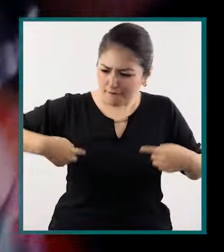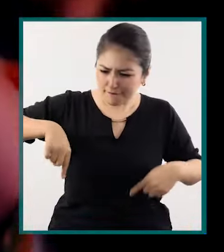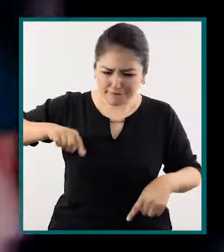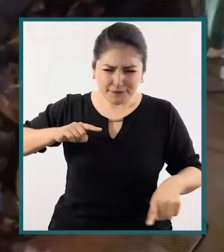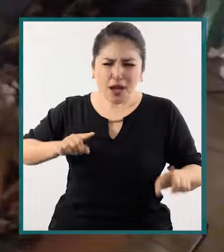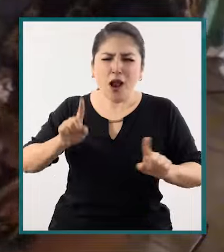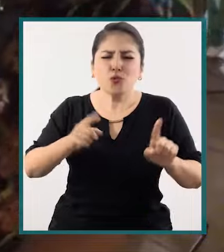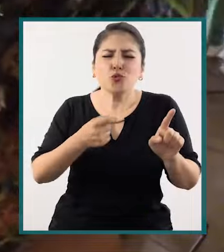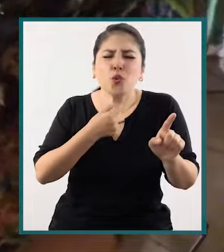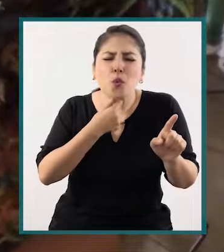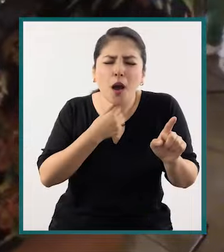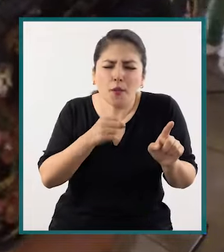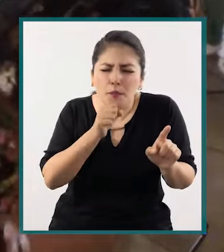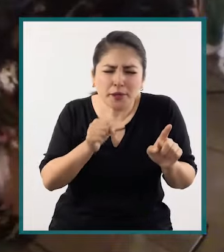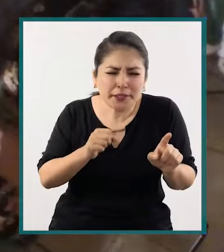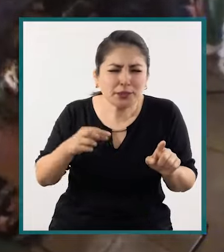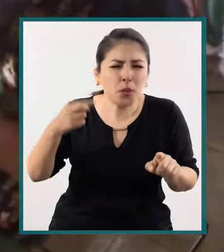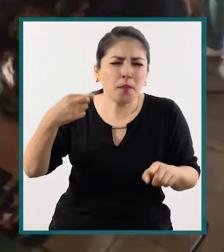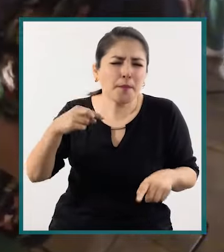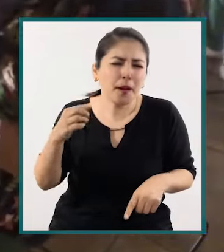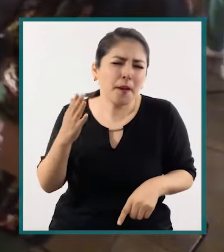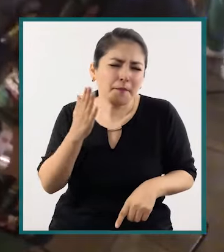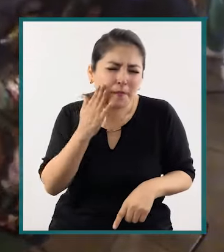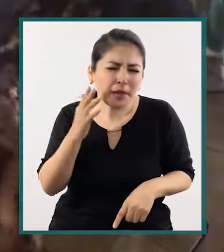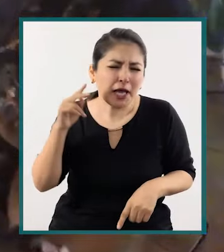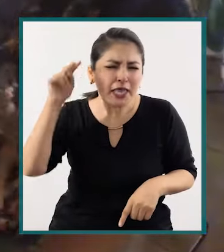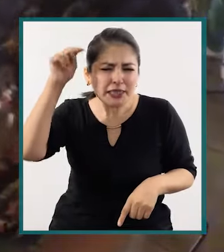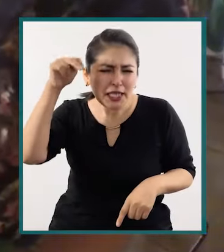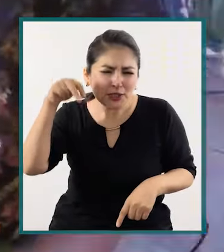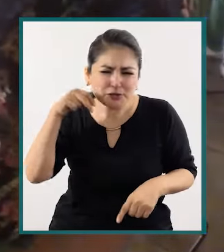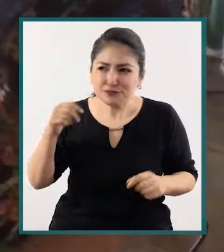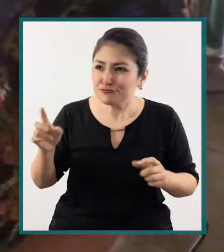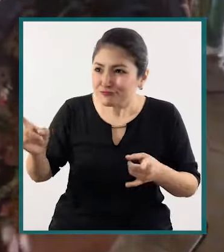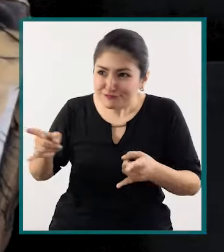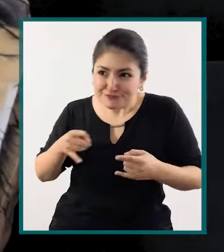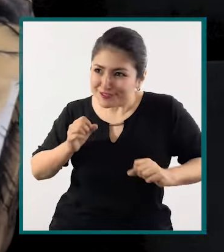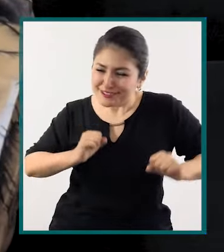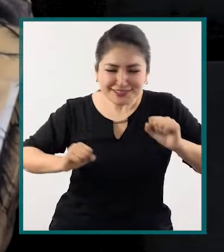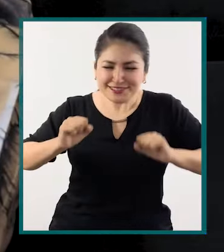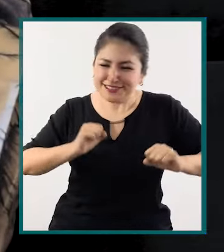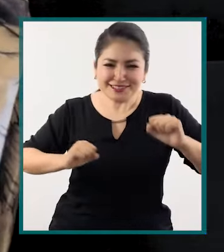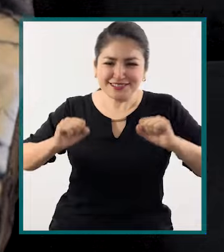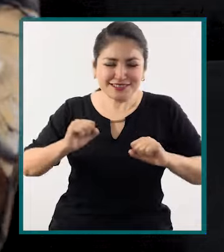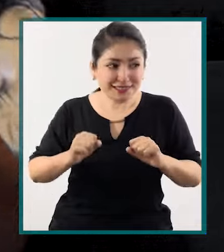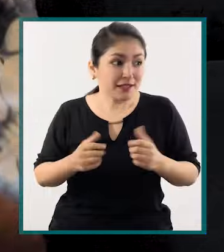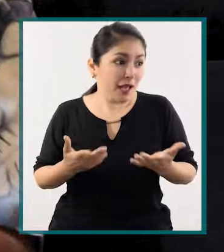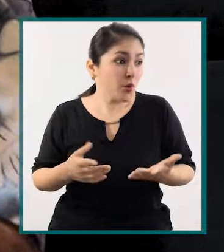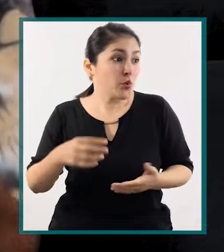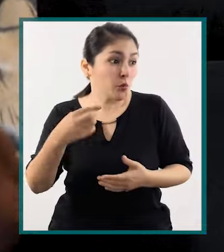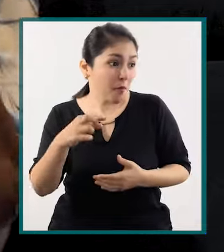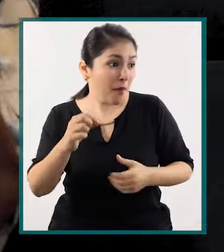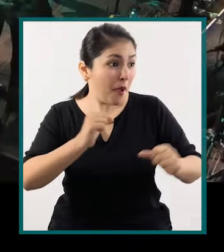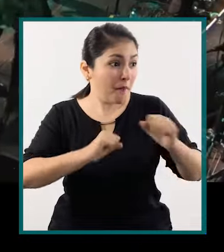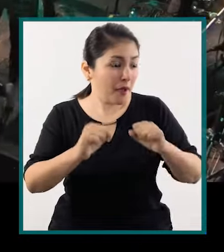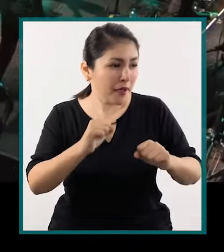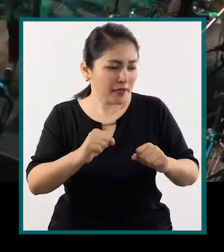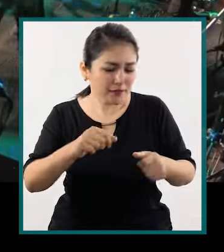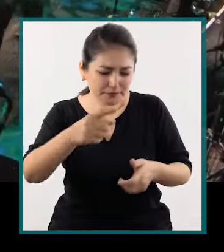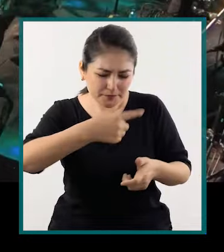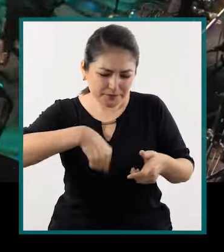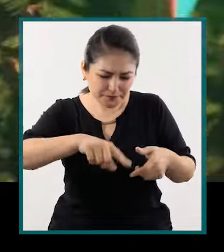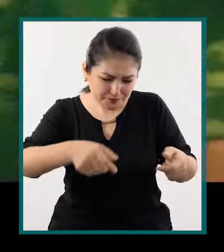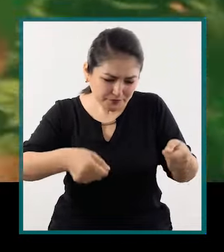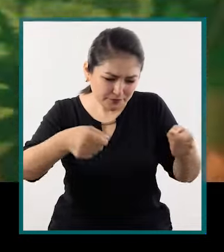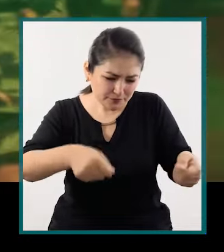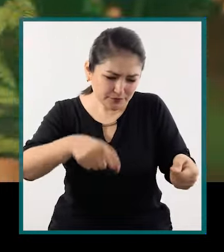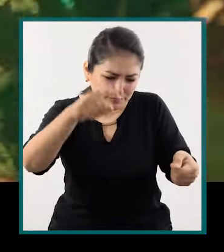que abuelos, padres y nietos hayan gozado con ellos. Y lo que bailaron su papá, lo que nos compraron un disco, lo